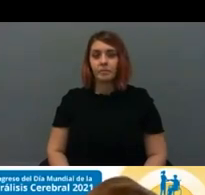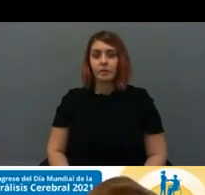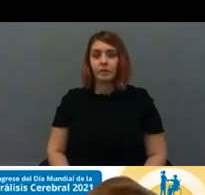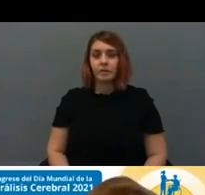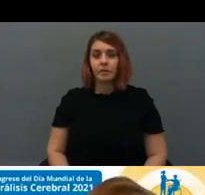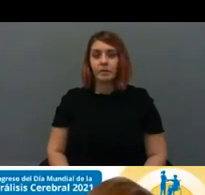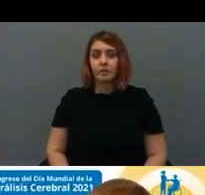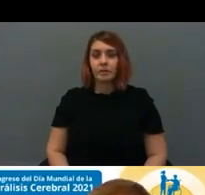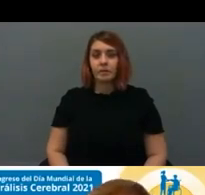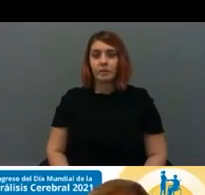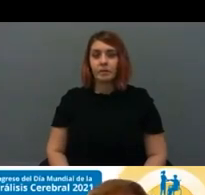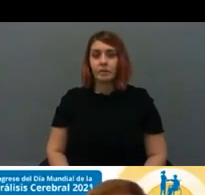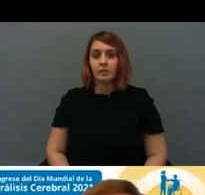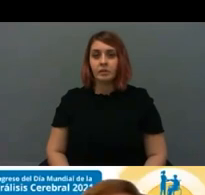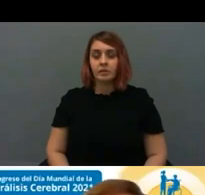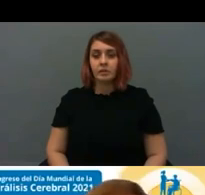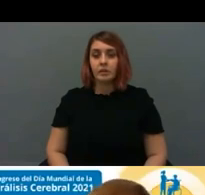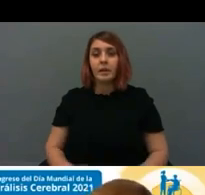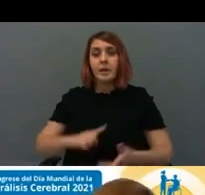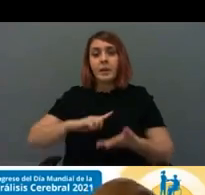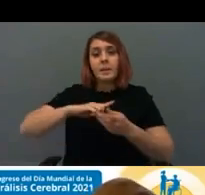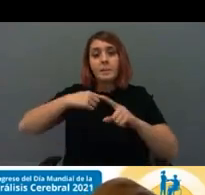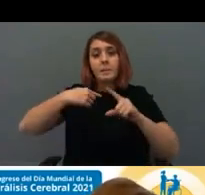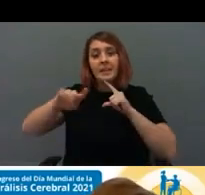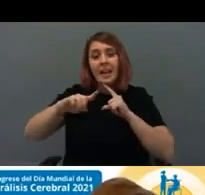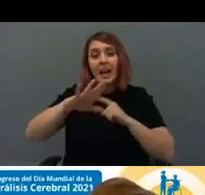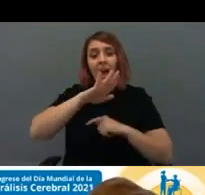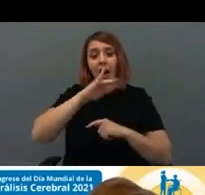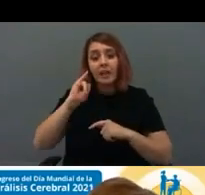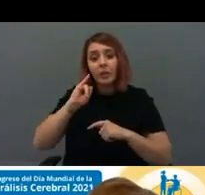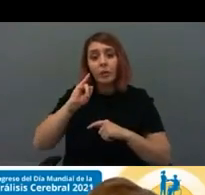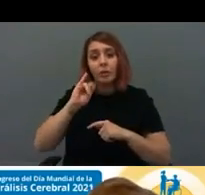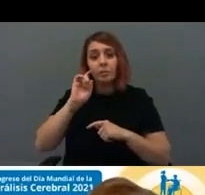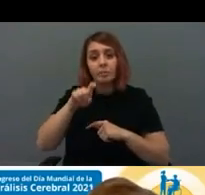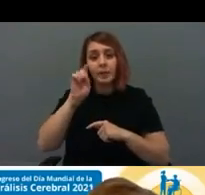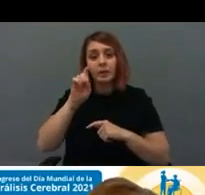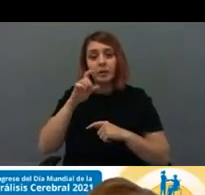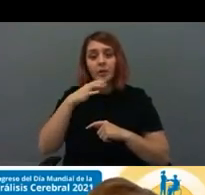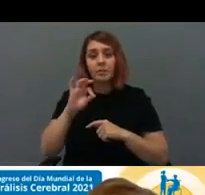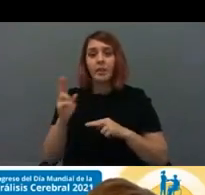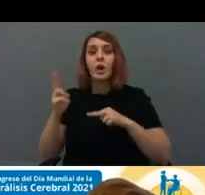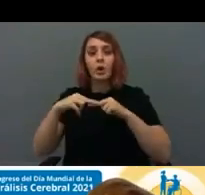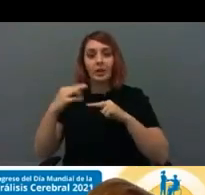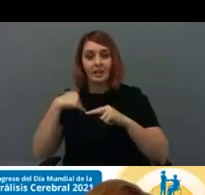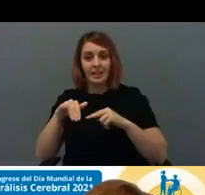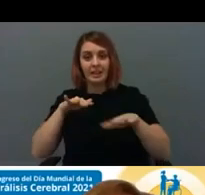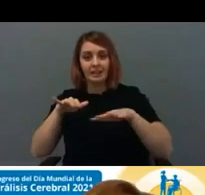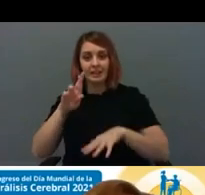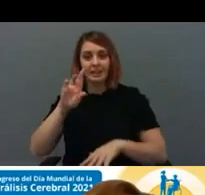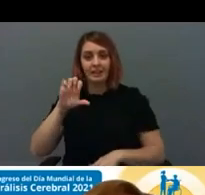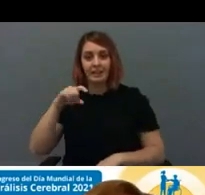Tendrías que dar el mensaje azul y creo que tenemos, o al menos teníamos, conectado. Ya está conectada Regina.